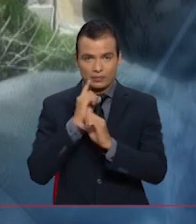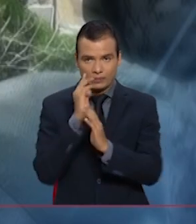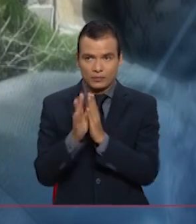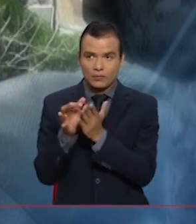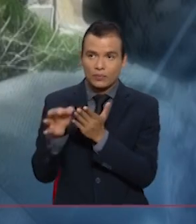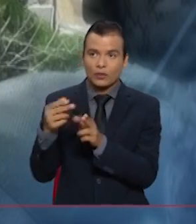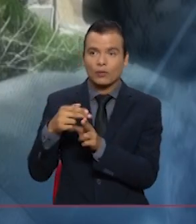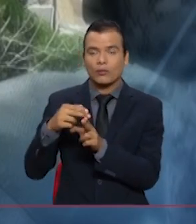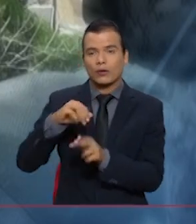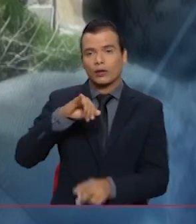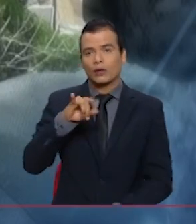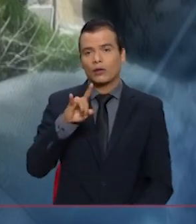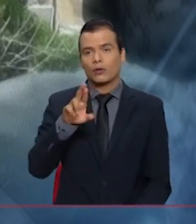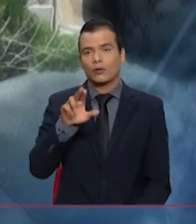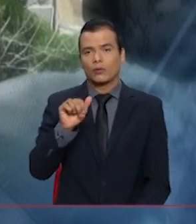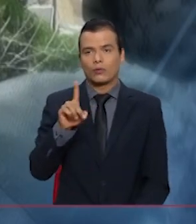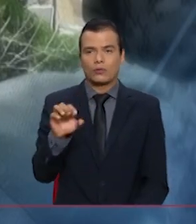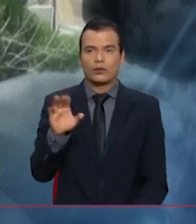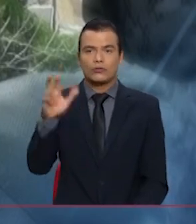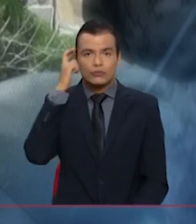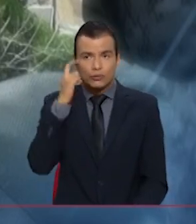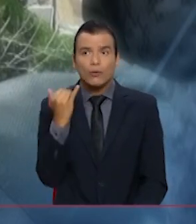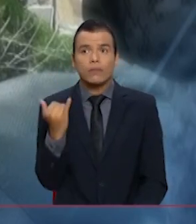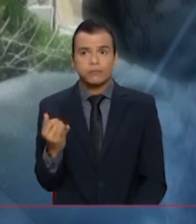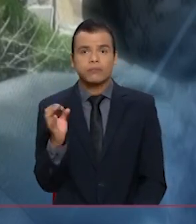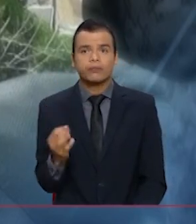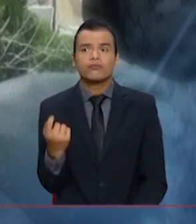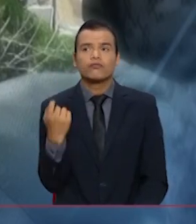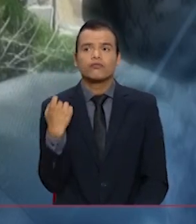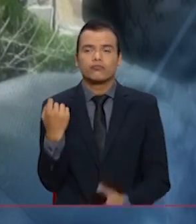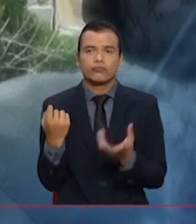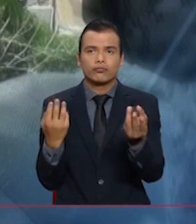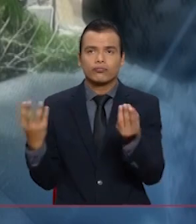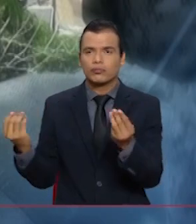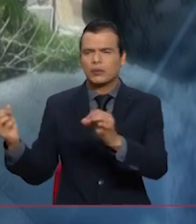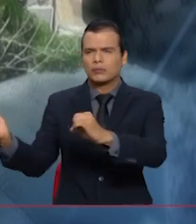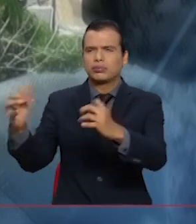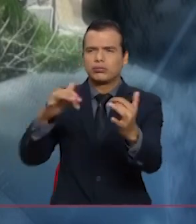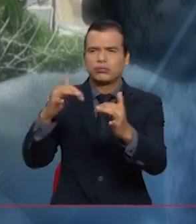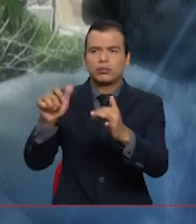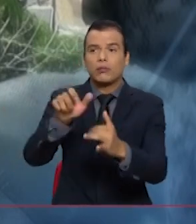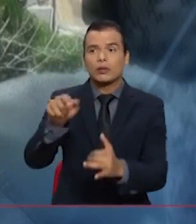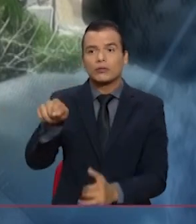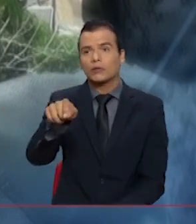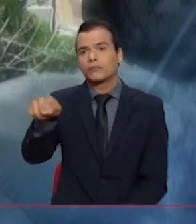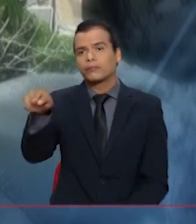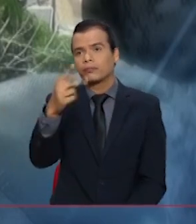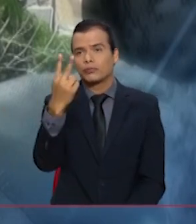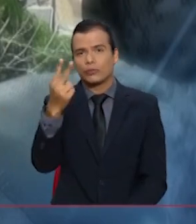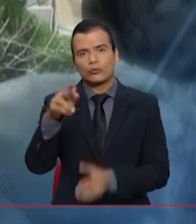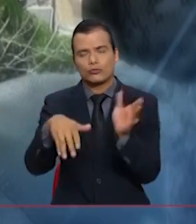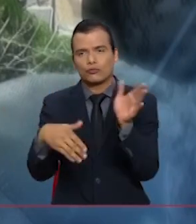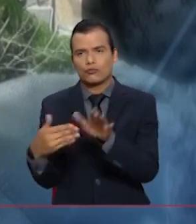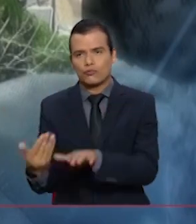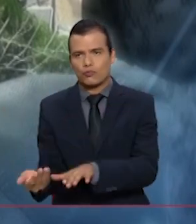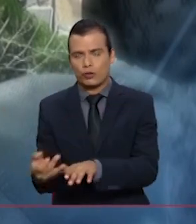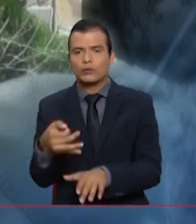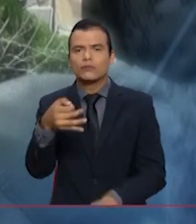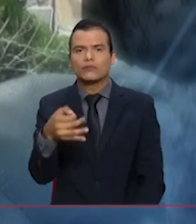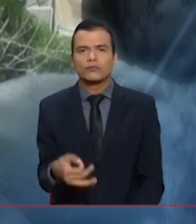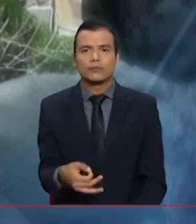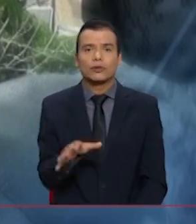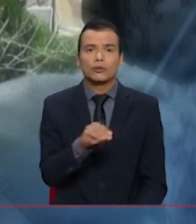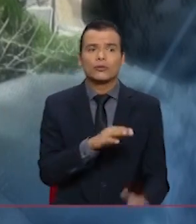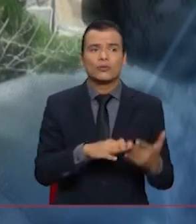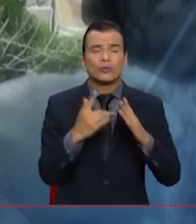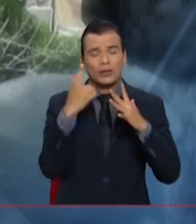Jurado Chocó, hay temor tras los enfrentamientos registrados recientemente que dejan como saldo 2 personas asesinadas. La policía avanza